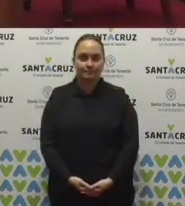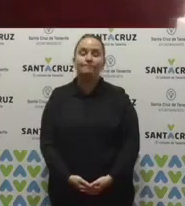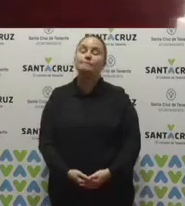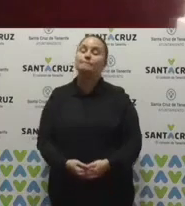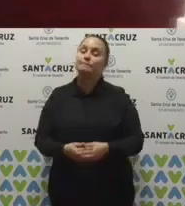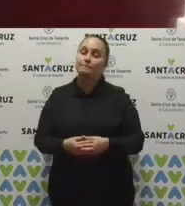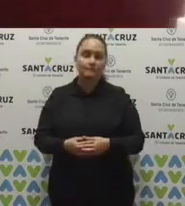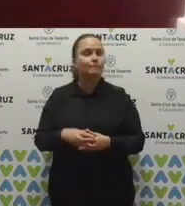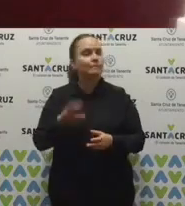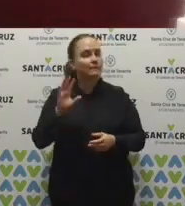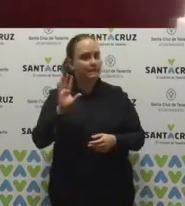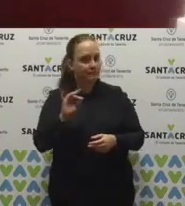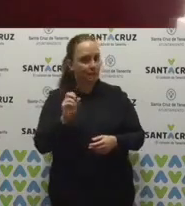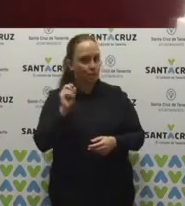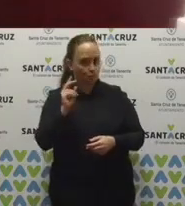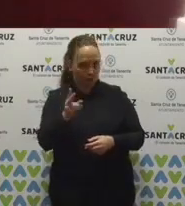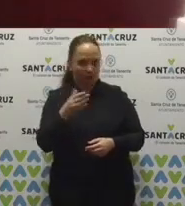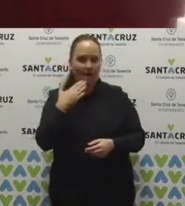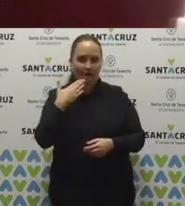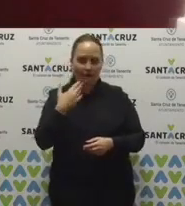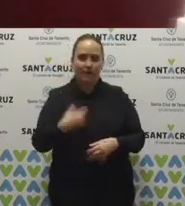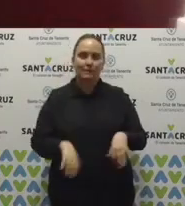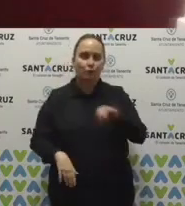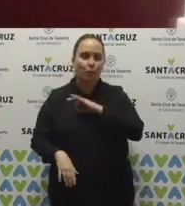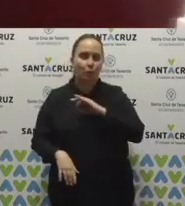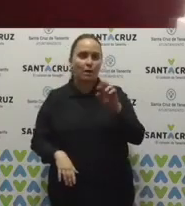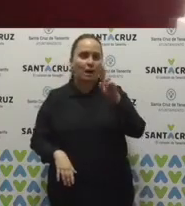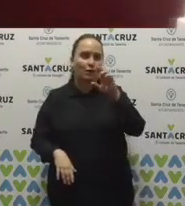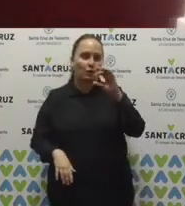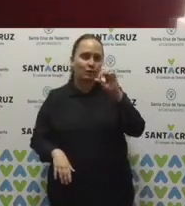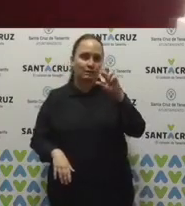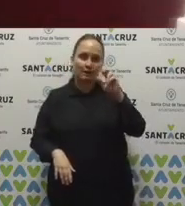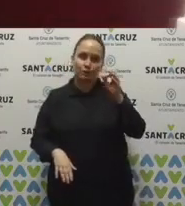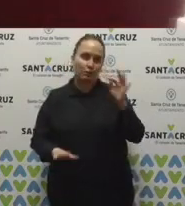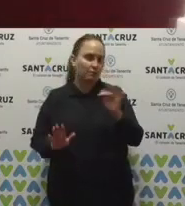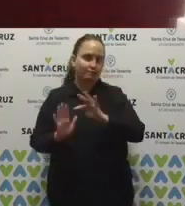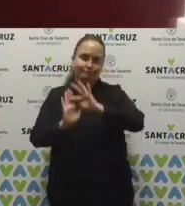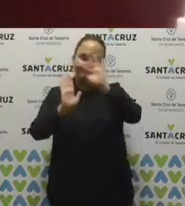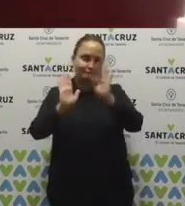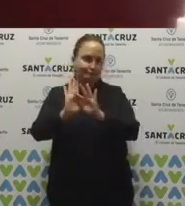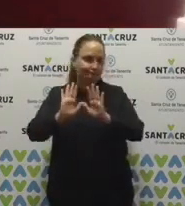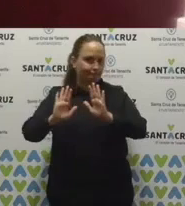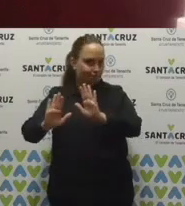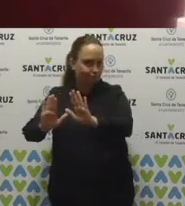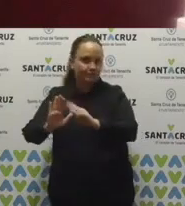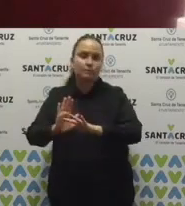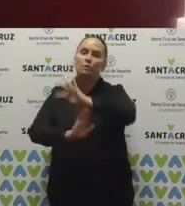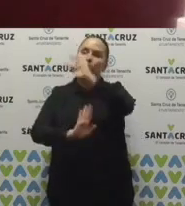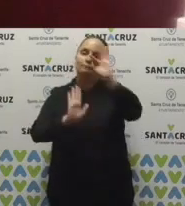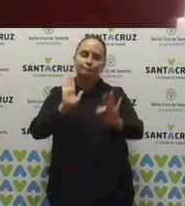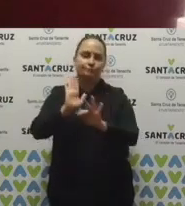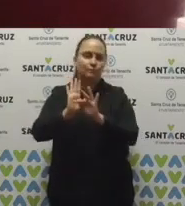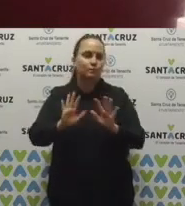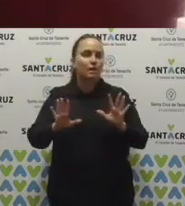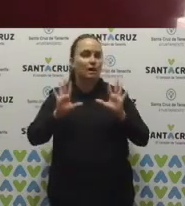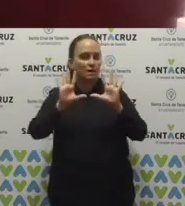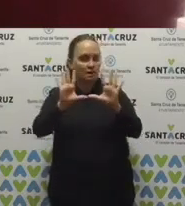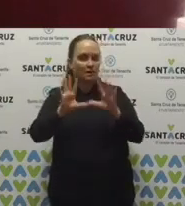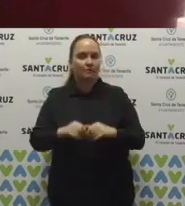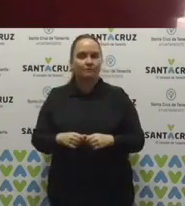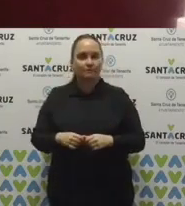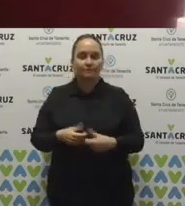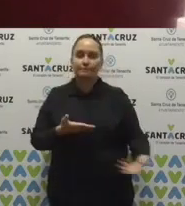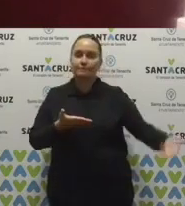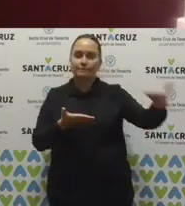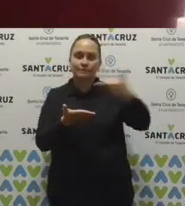ok perfecto gracias doña rosario dejamos también el 9 sobre la mesa un punto número 10 emoción que presenta